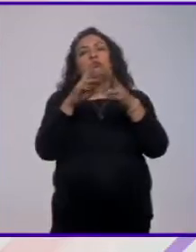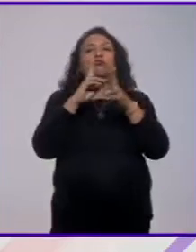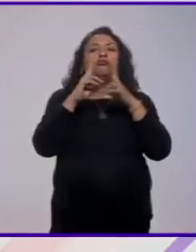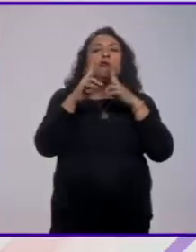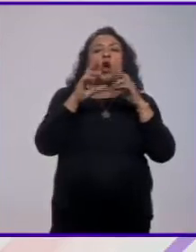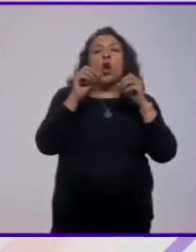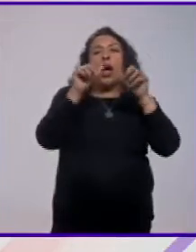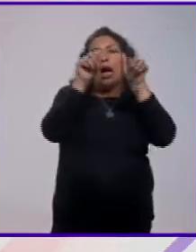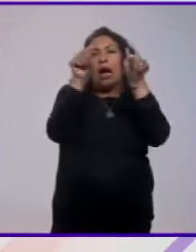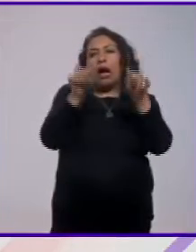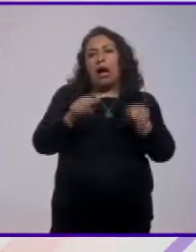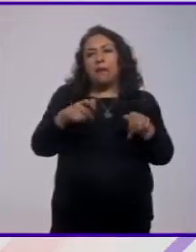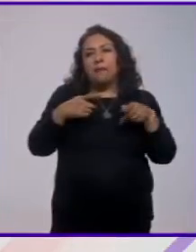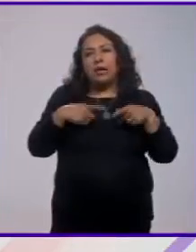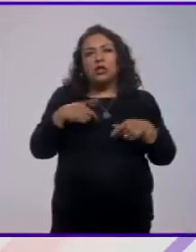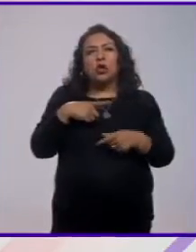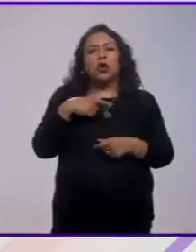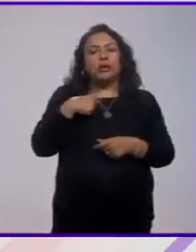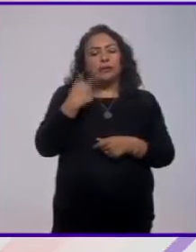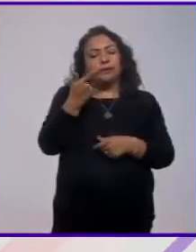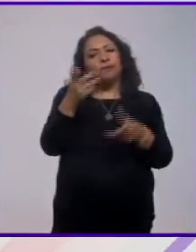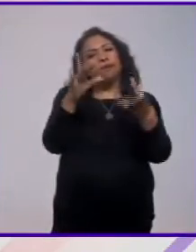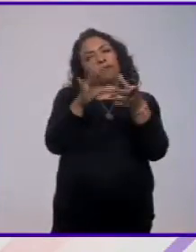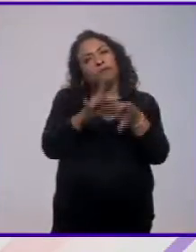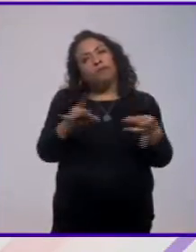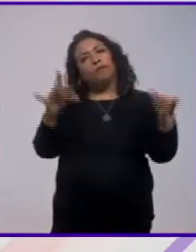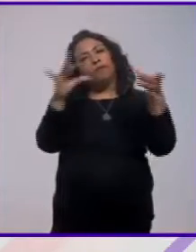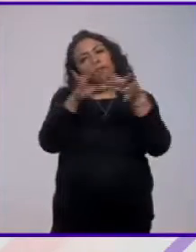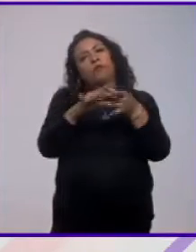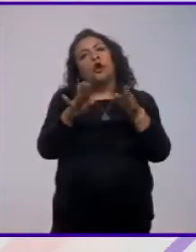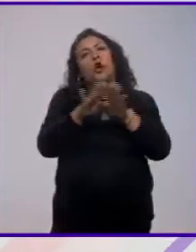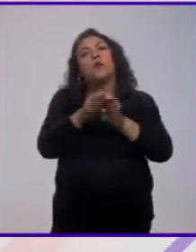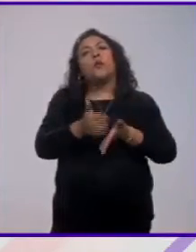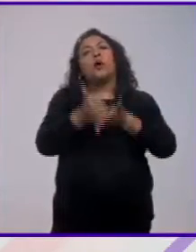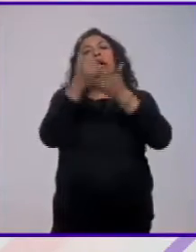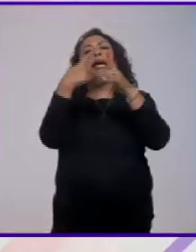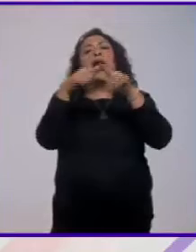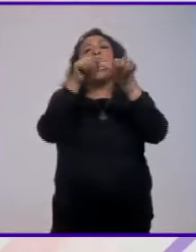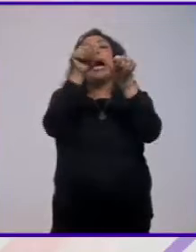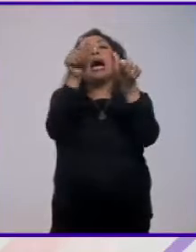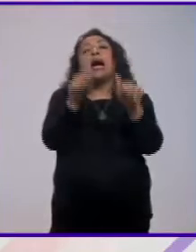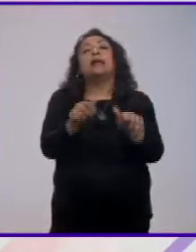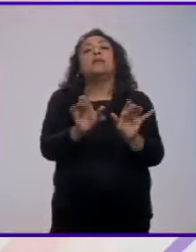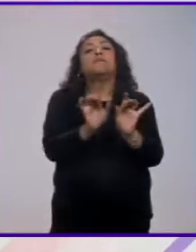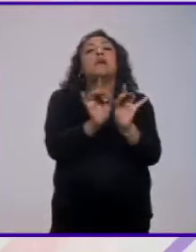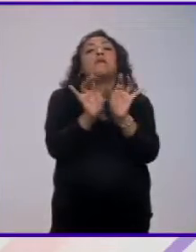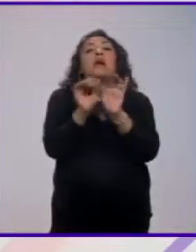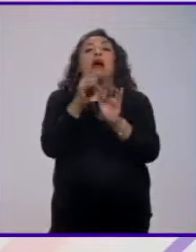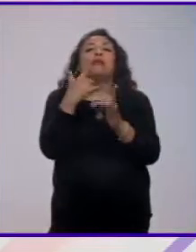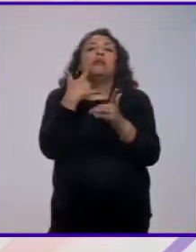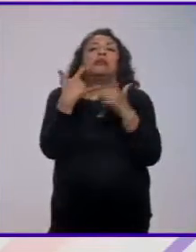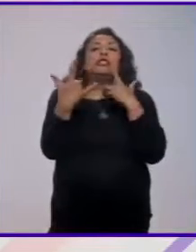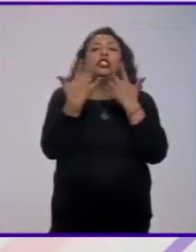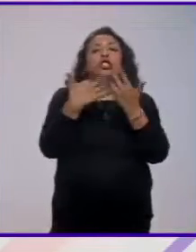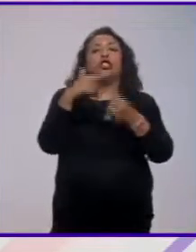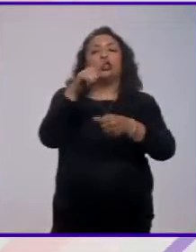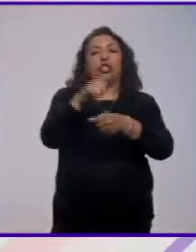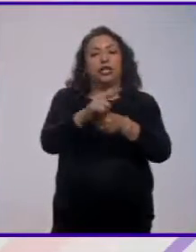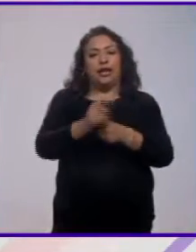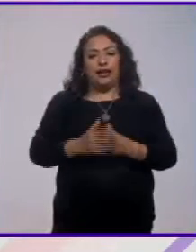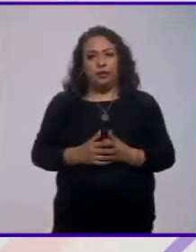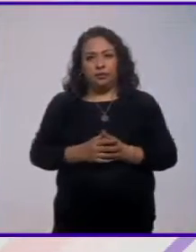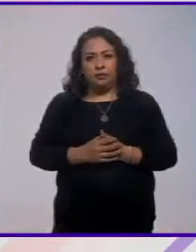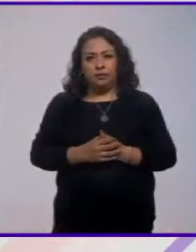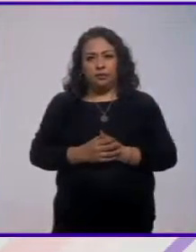dedicado a relatar a través del arte lo que sucede en las luchas sociales. El